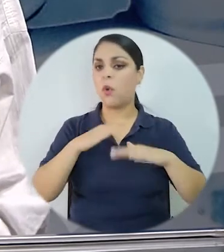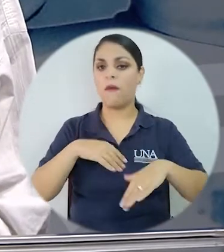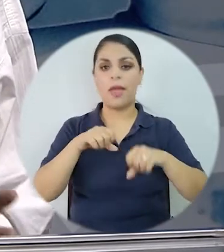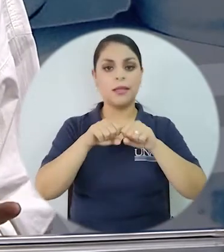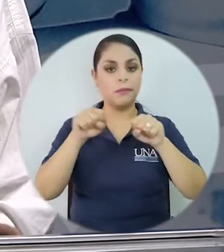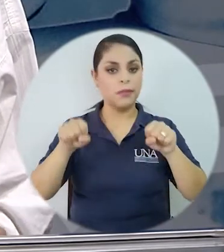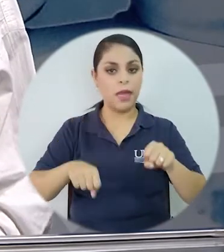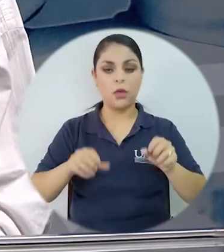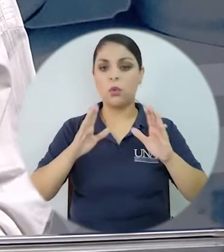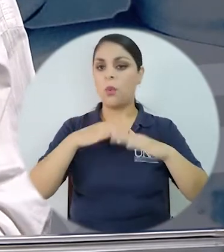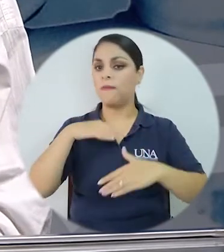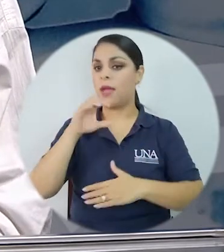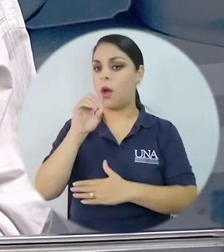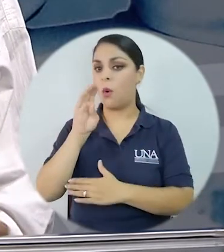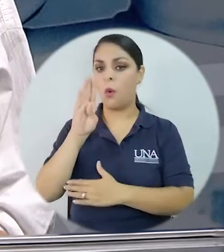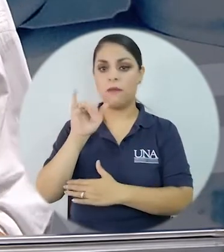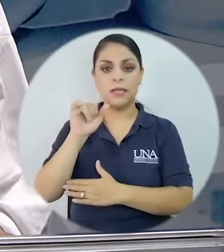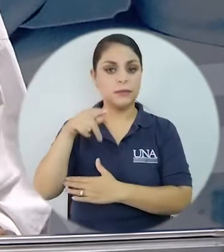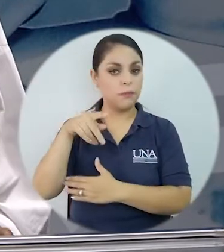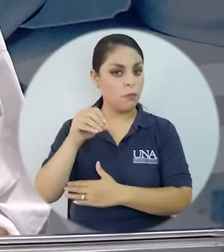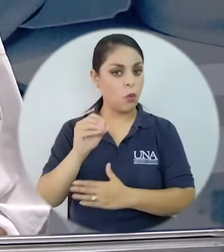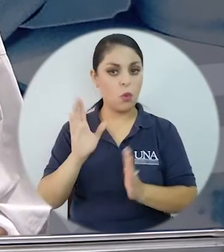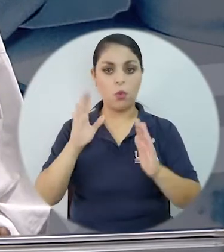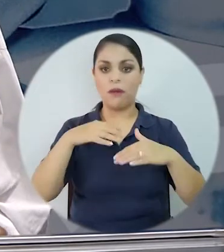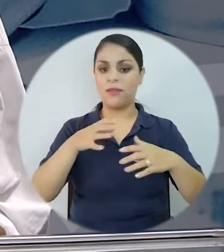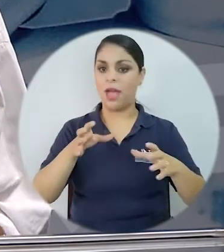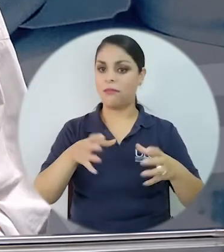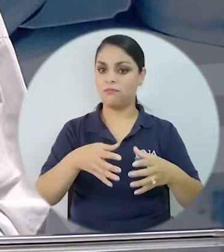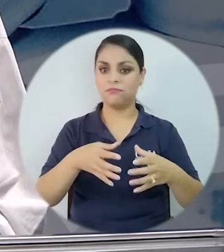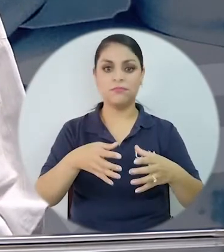no teníamos obispo, no teníamos